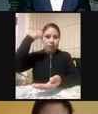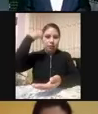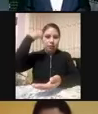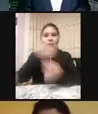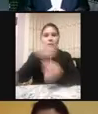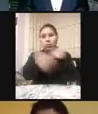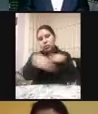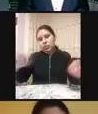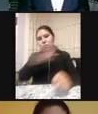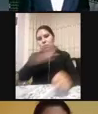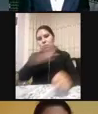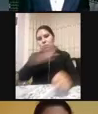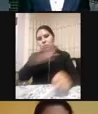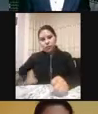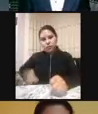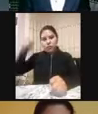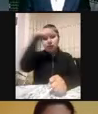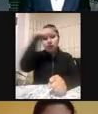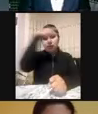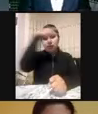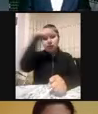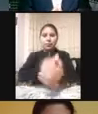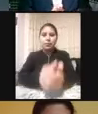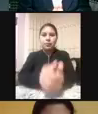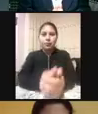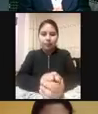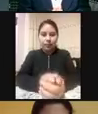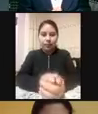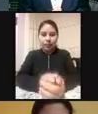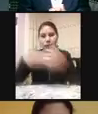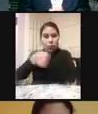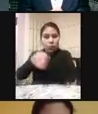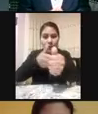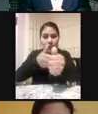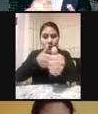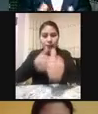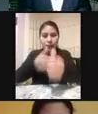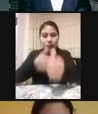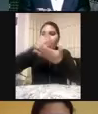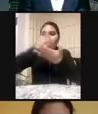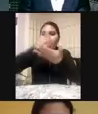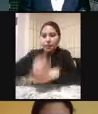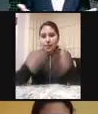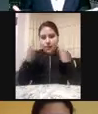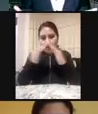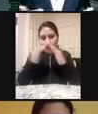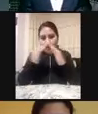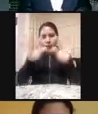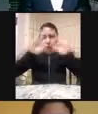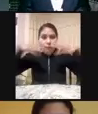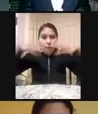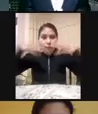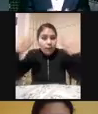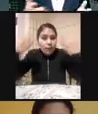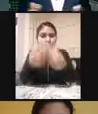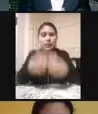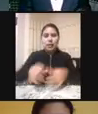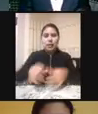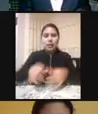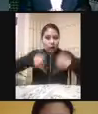webinars que son una guía de apoyo en casa para padres y madres de familia con niños, niñas, adolescentes, jóvenes